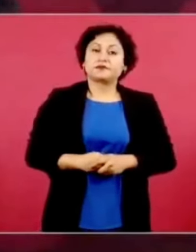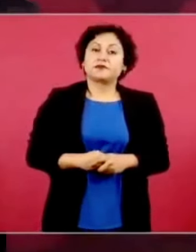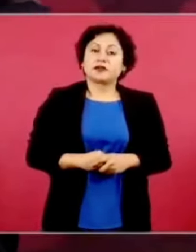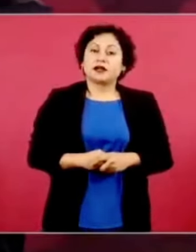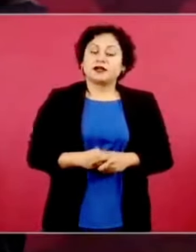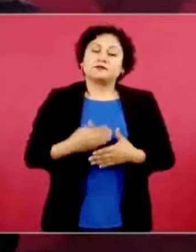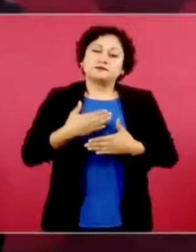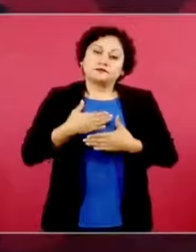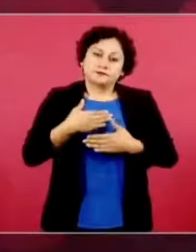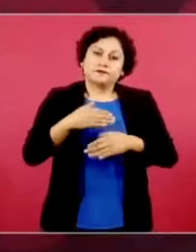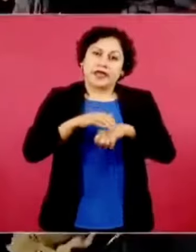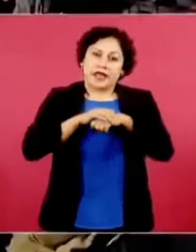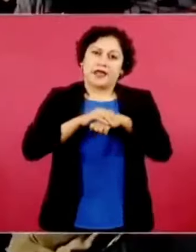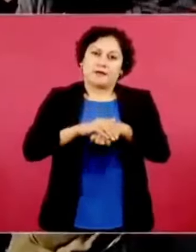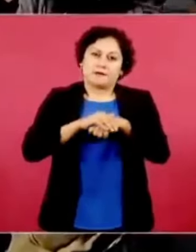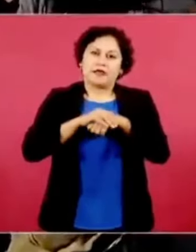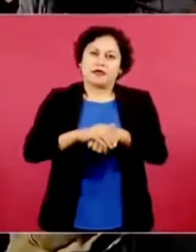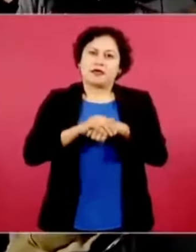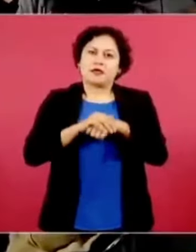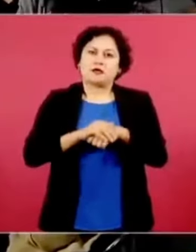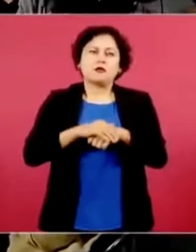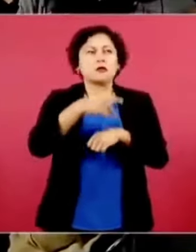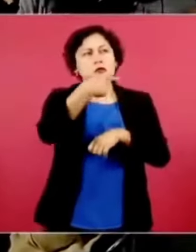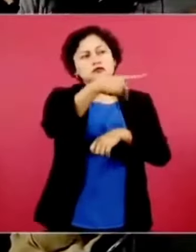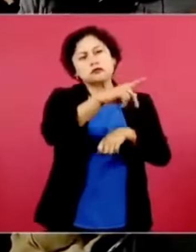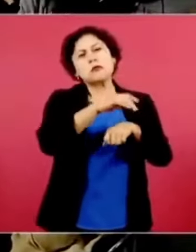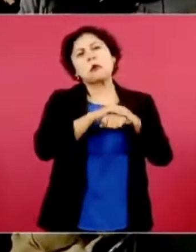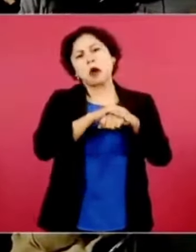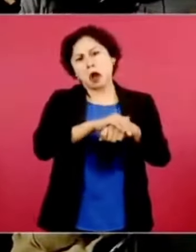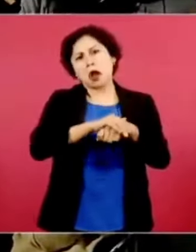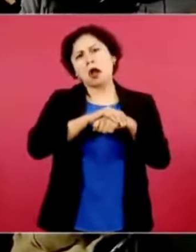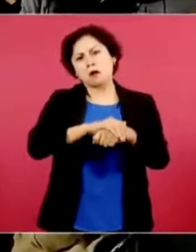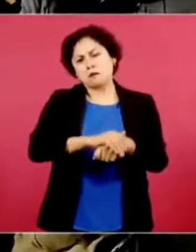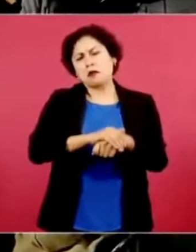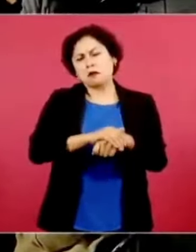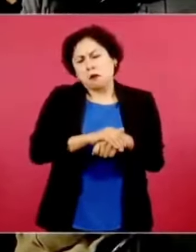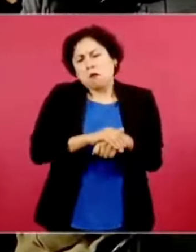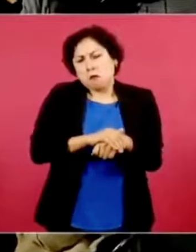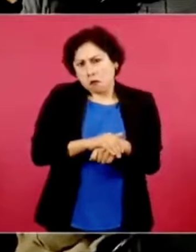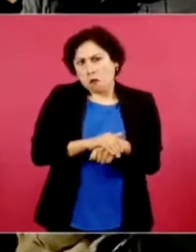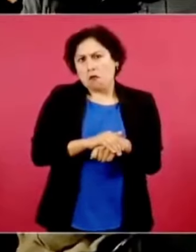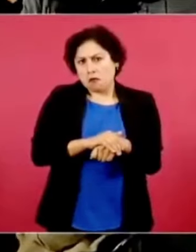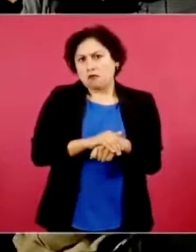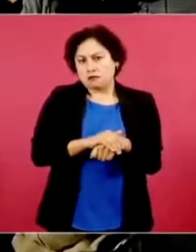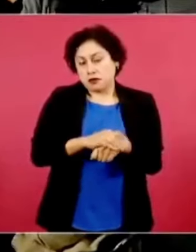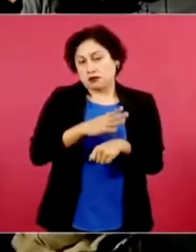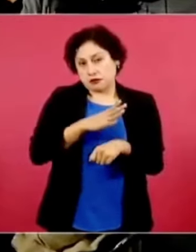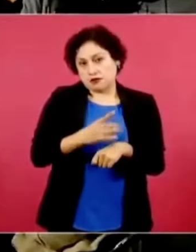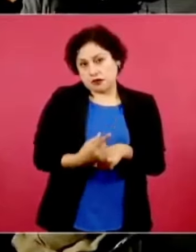amigo común nos reunimos, porque ese amigo